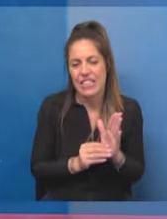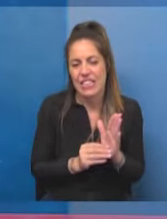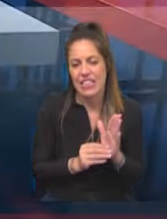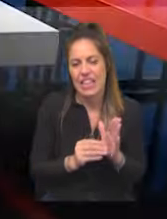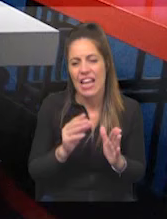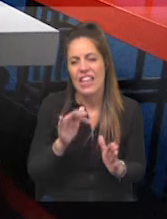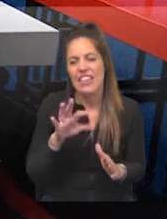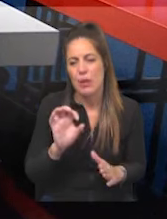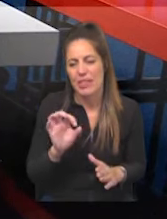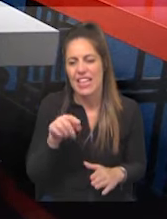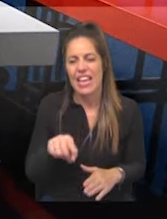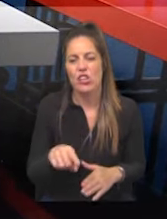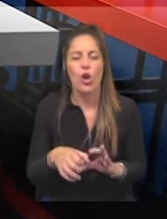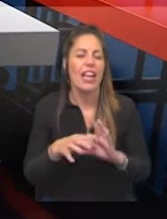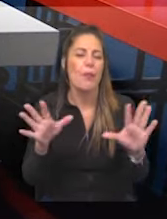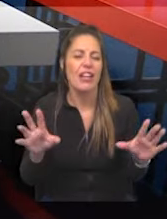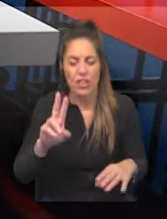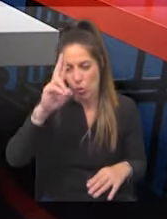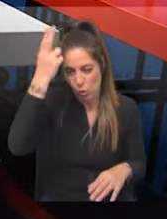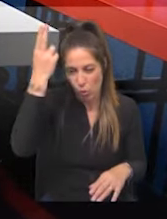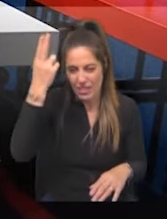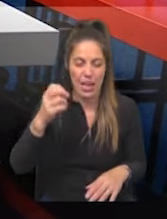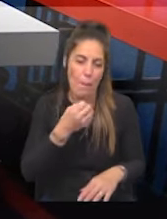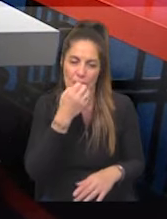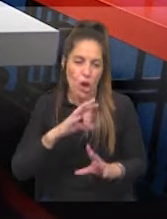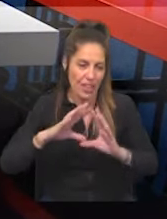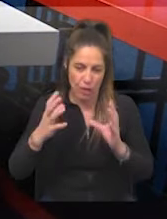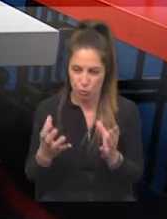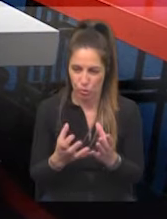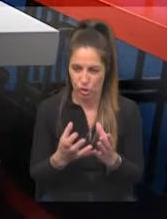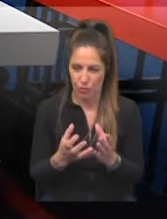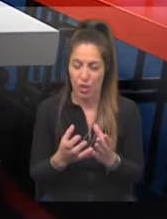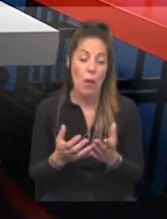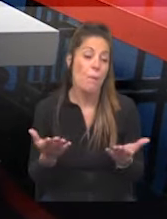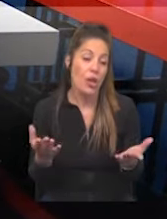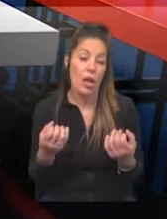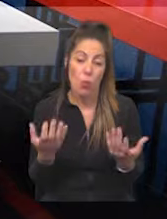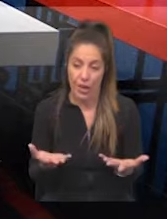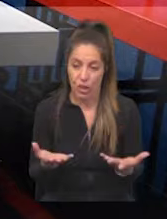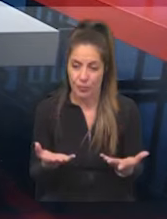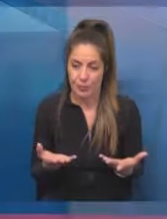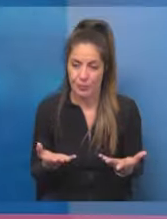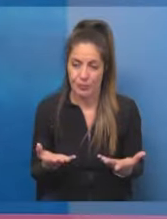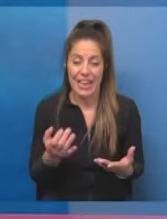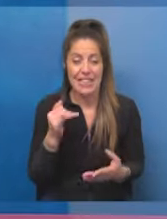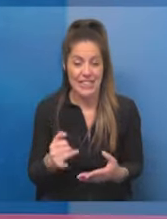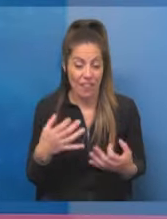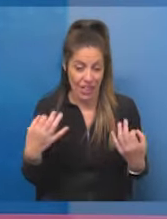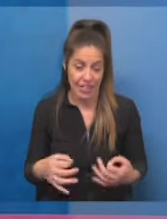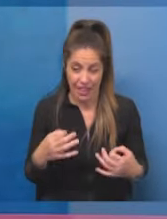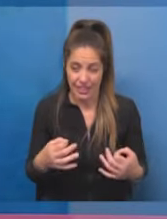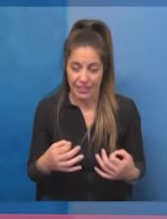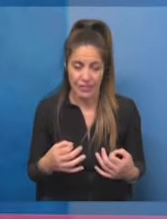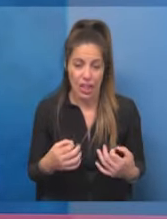Times esto de que la democracia uruguaya es de las mejores del mundo porque Bueno si es verdad